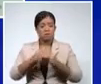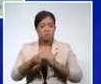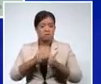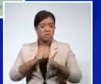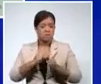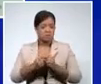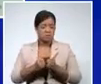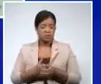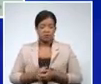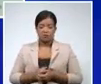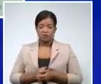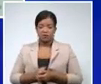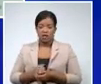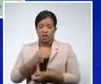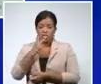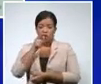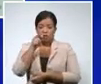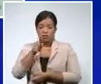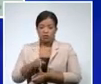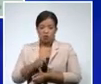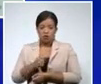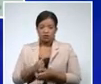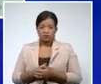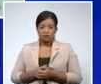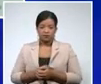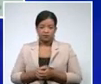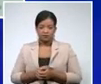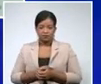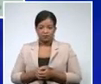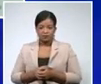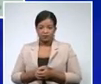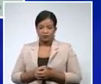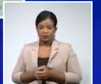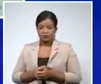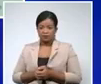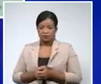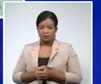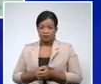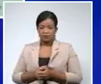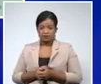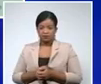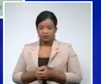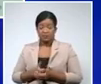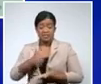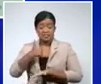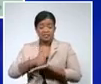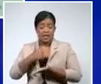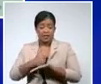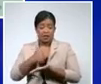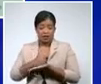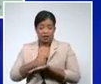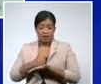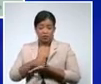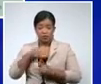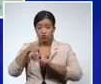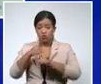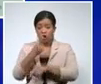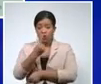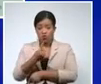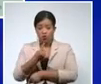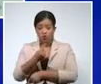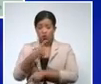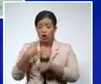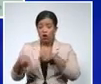2 casos autóctonos, muy inferior al día anterior que fueron 6, y uno en los municipios Las